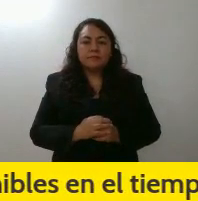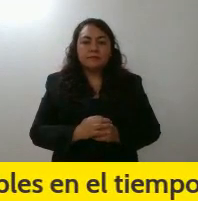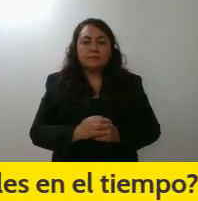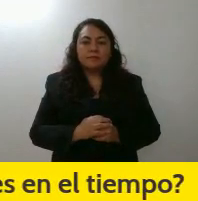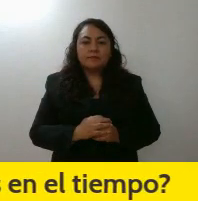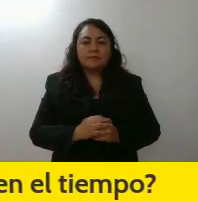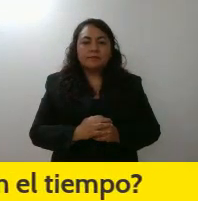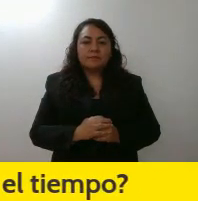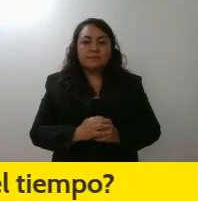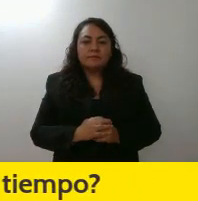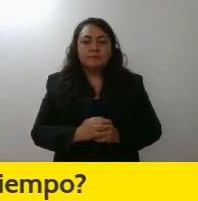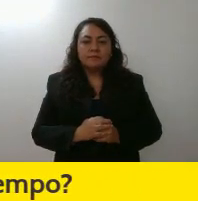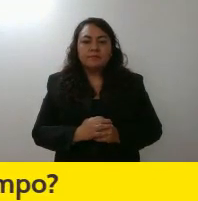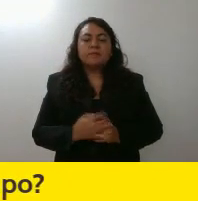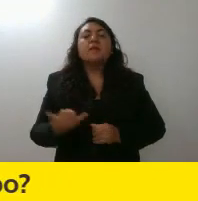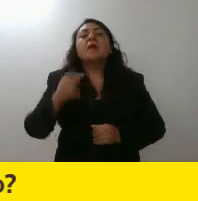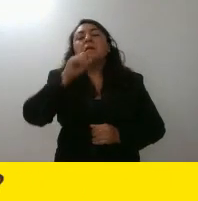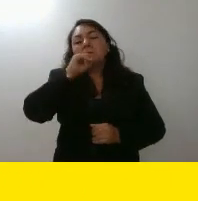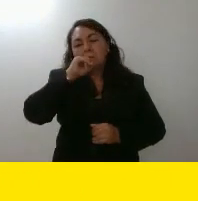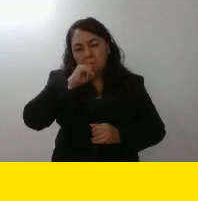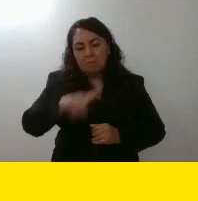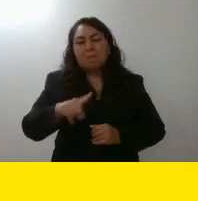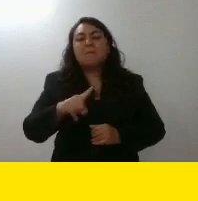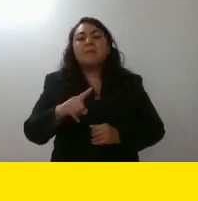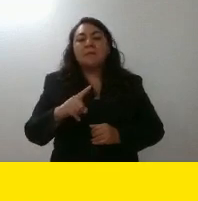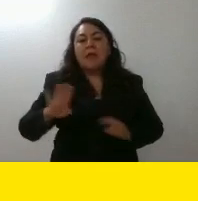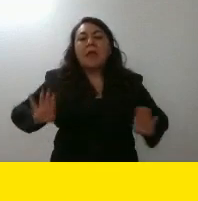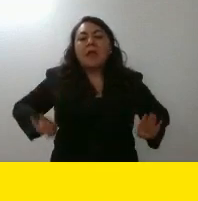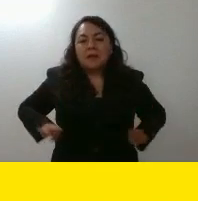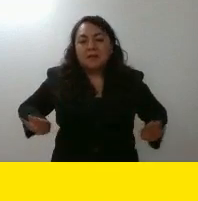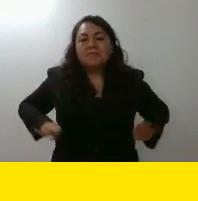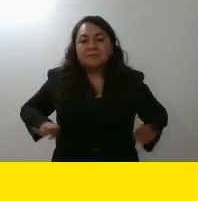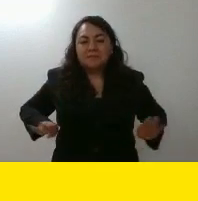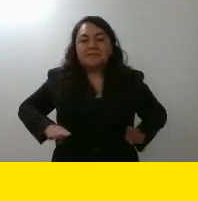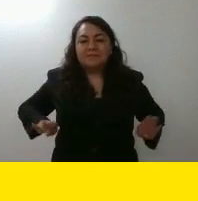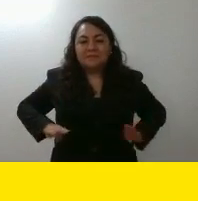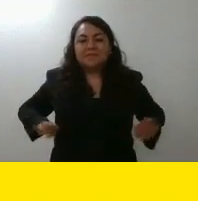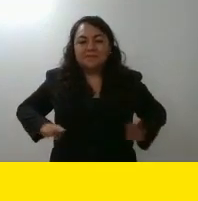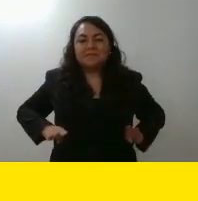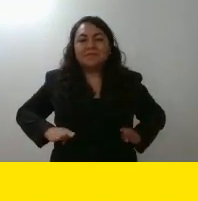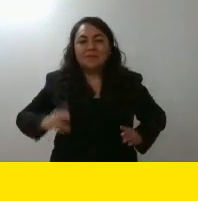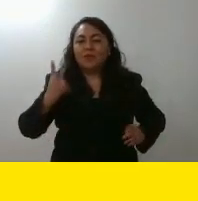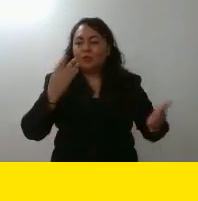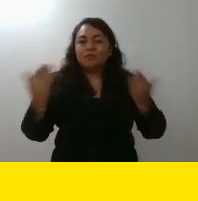Y bueno, podemos agregar la característica esta de los colaboradores,